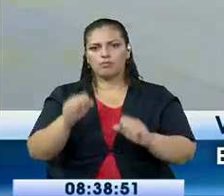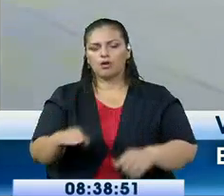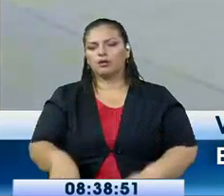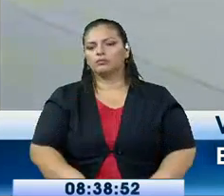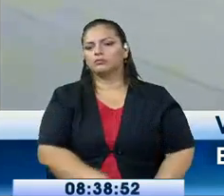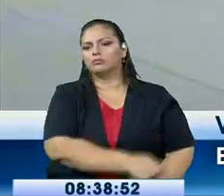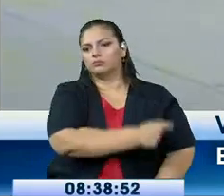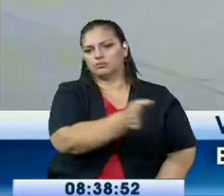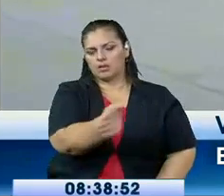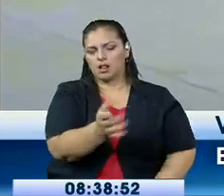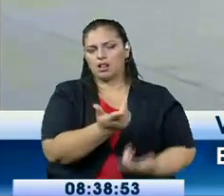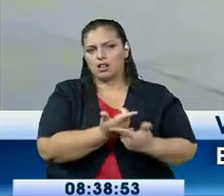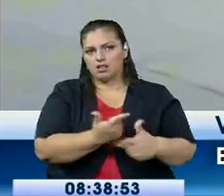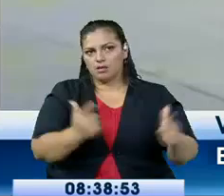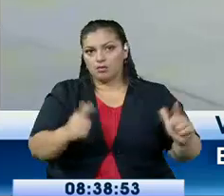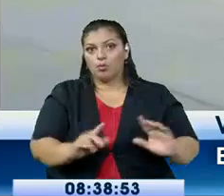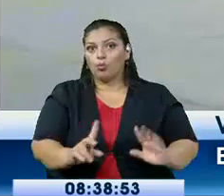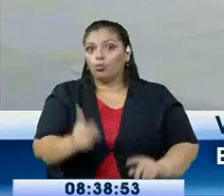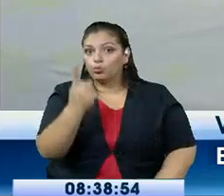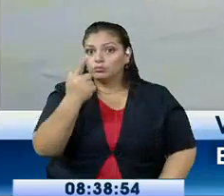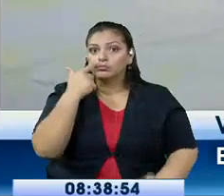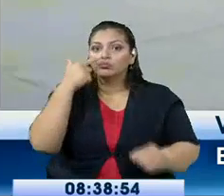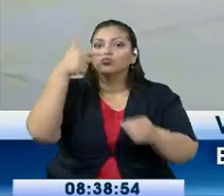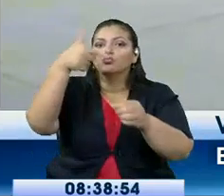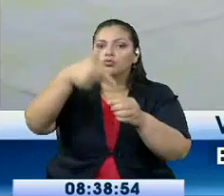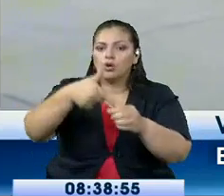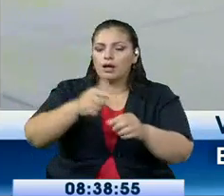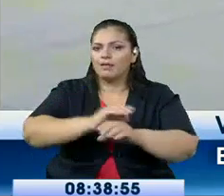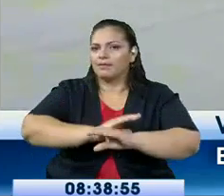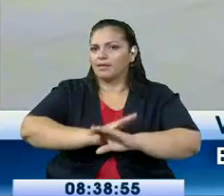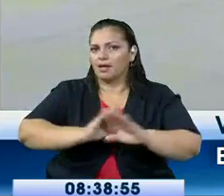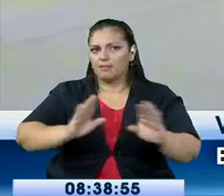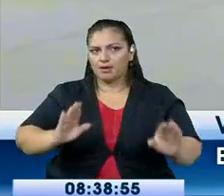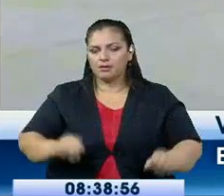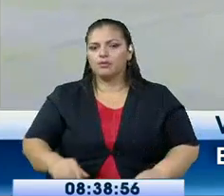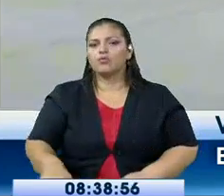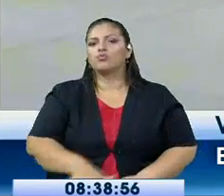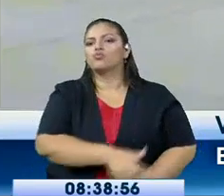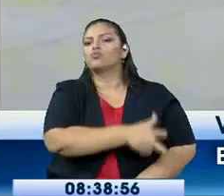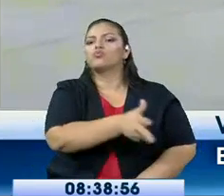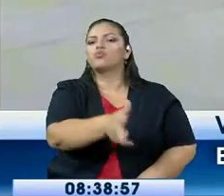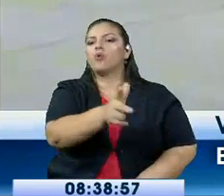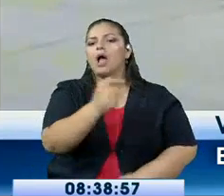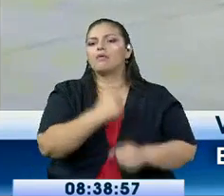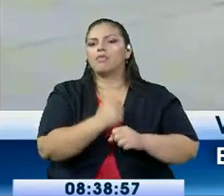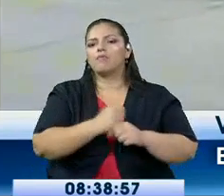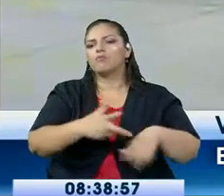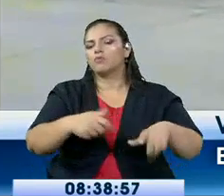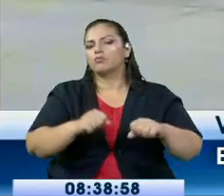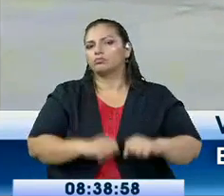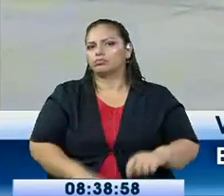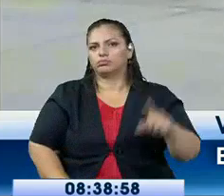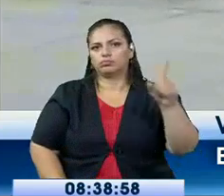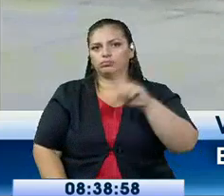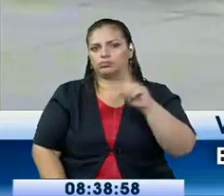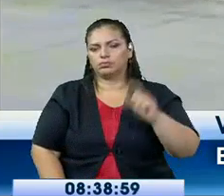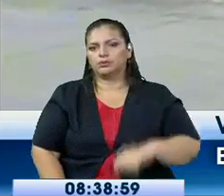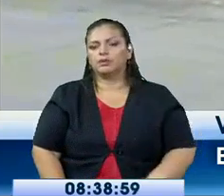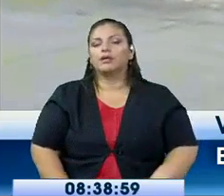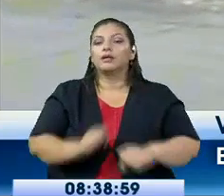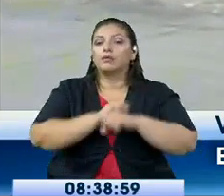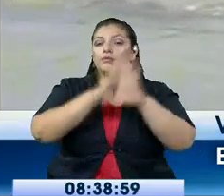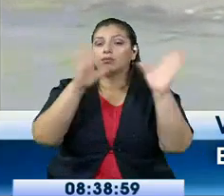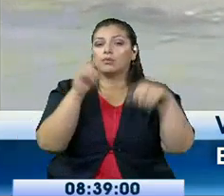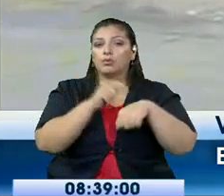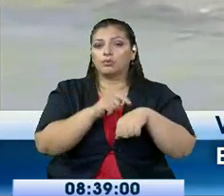la avenida Francisco Orellana. Efectivamente, porque es para cargar combustible. Ya luego ellos tienen dos horarios para cargar, que es a las 9 de la mañana